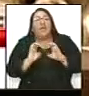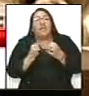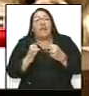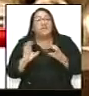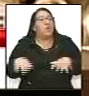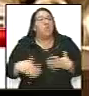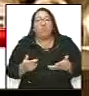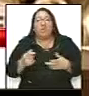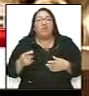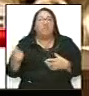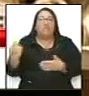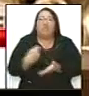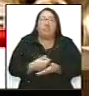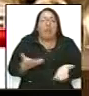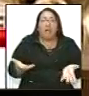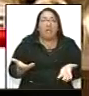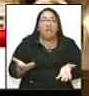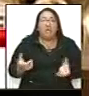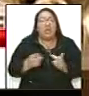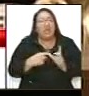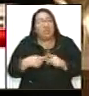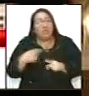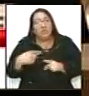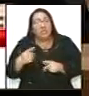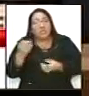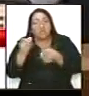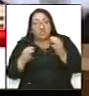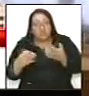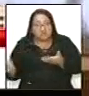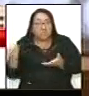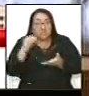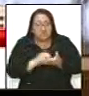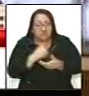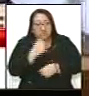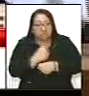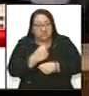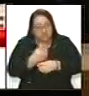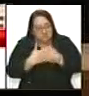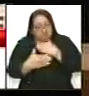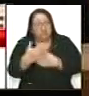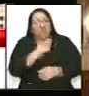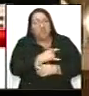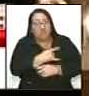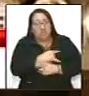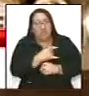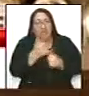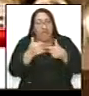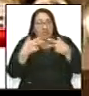su clase. Necesitaban presupuesto para el funcionamiento de esta universidad.